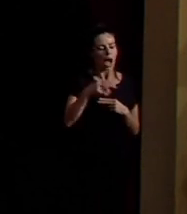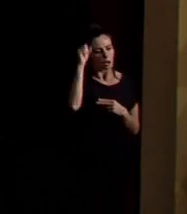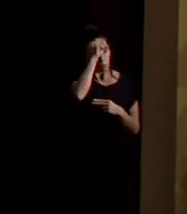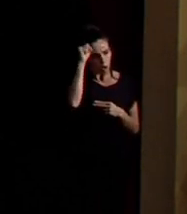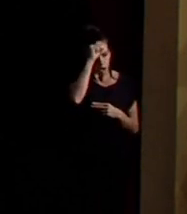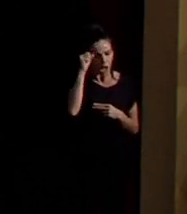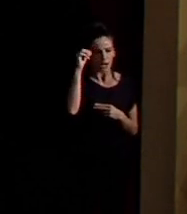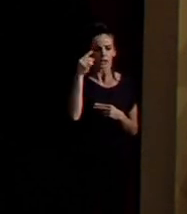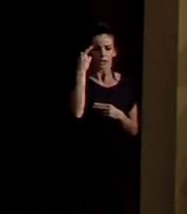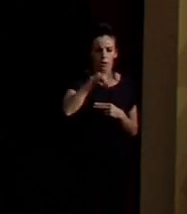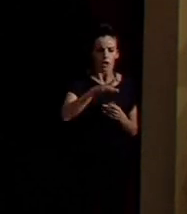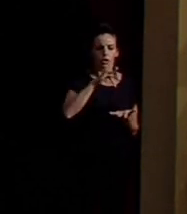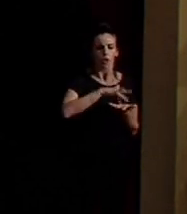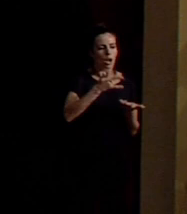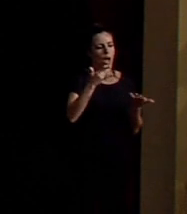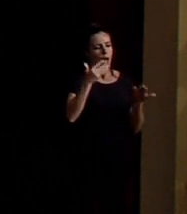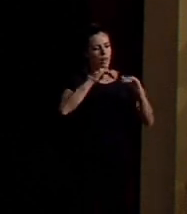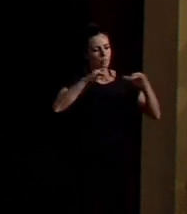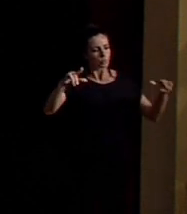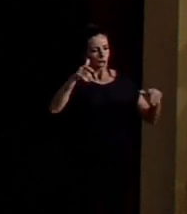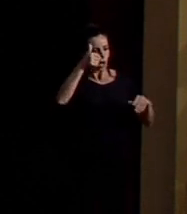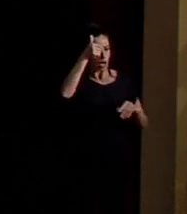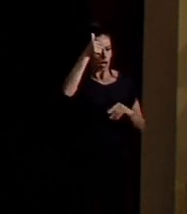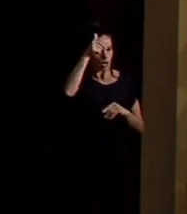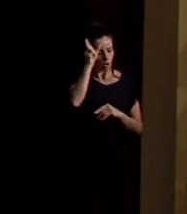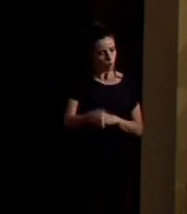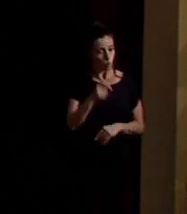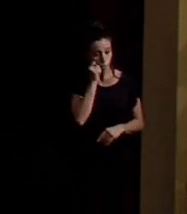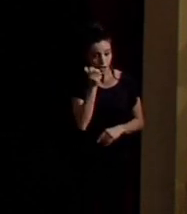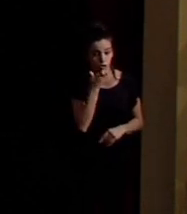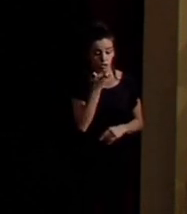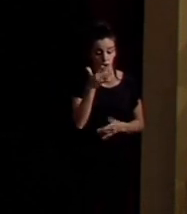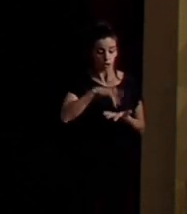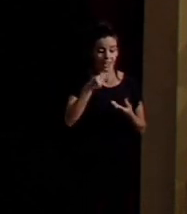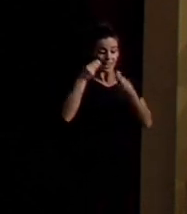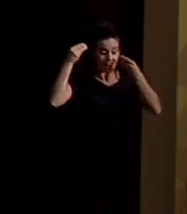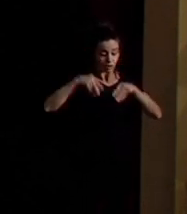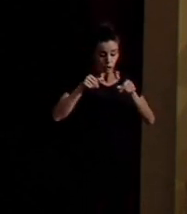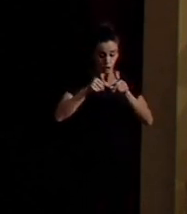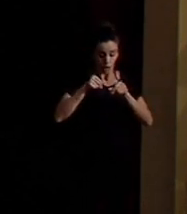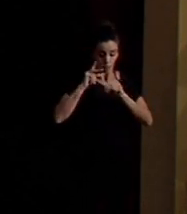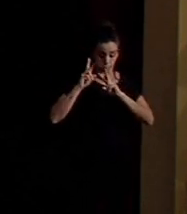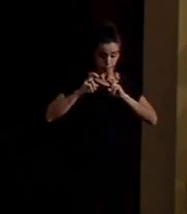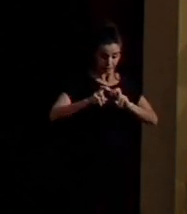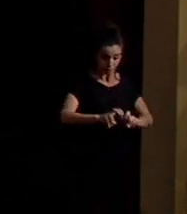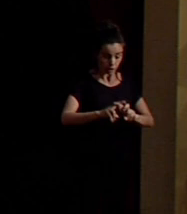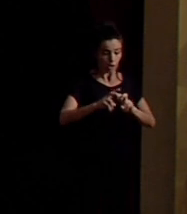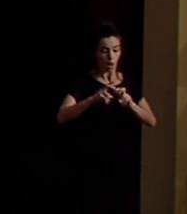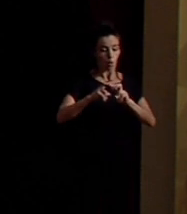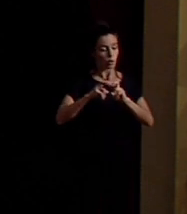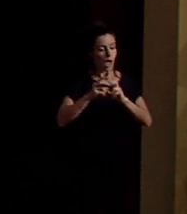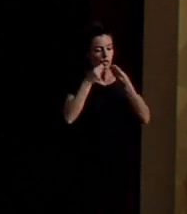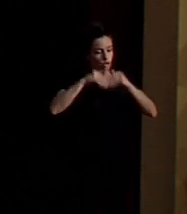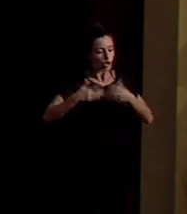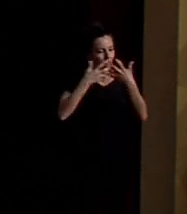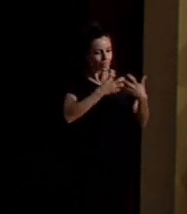tiene que ver con la emancipación del ser humano, ¿no? Y si uno repasa la historia de la humanidad, pues una historia de lucha por